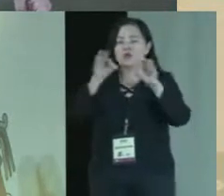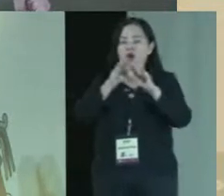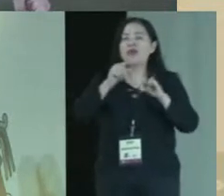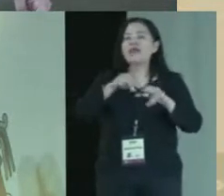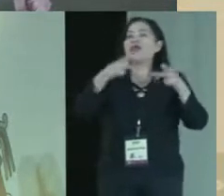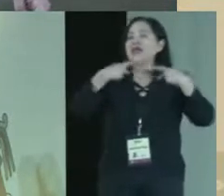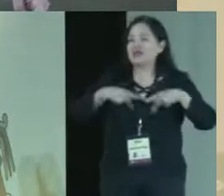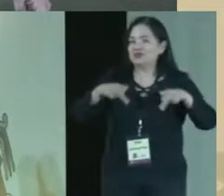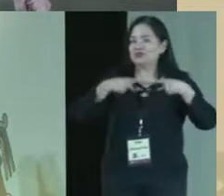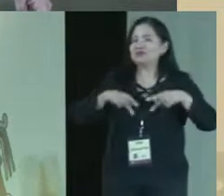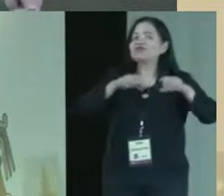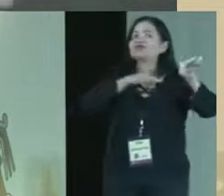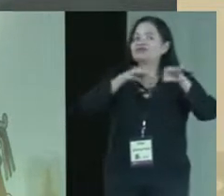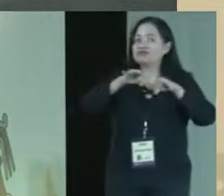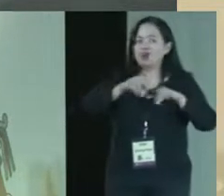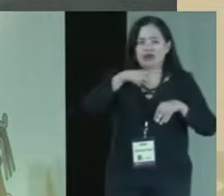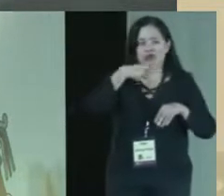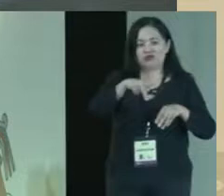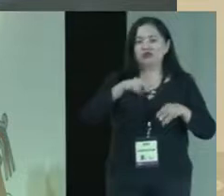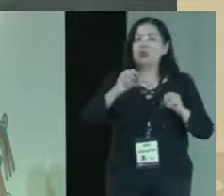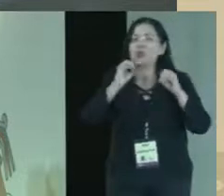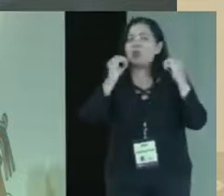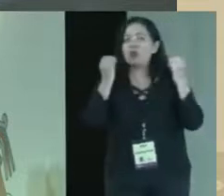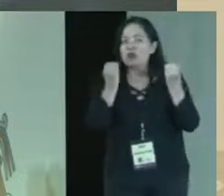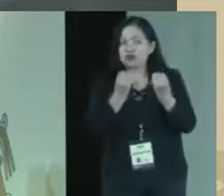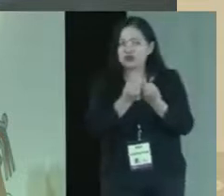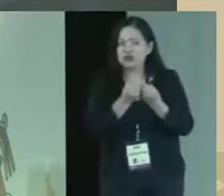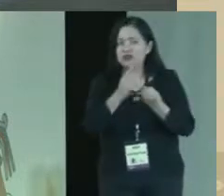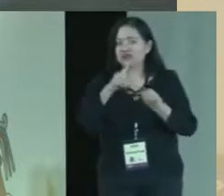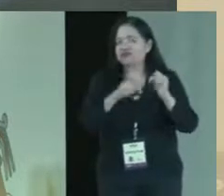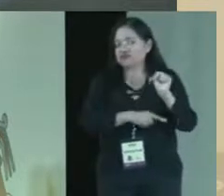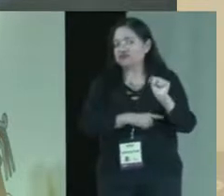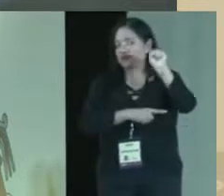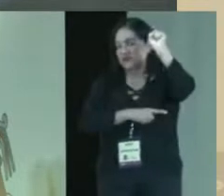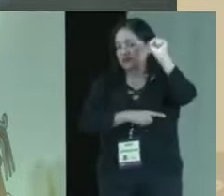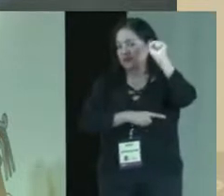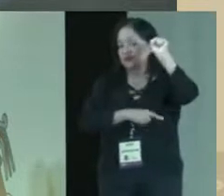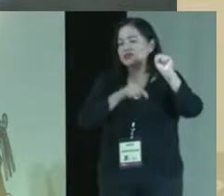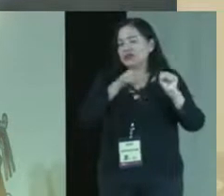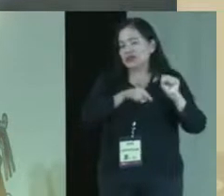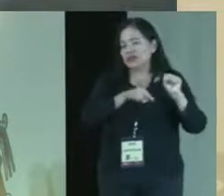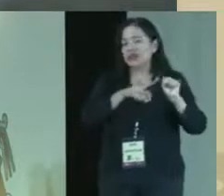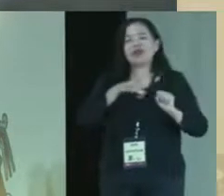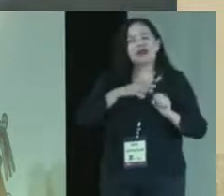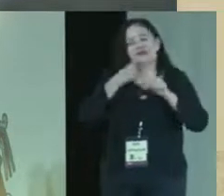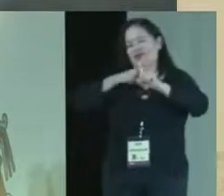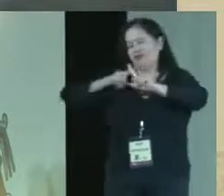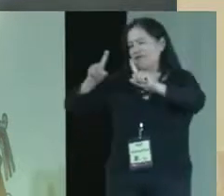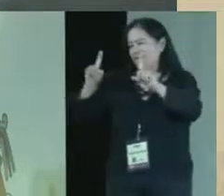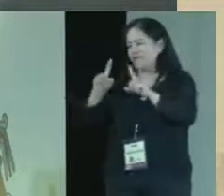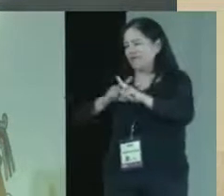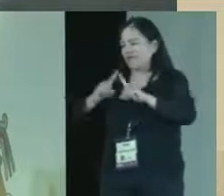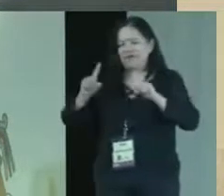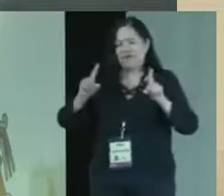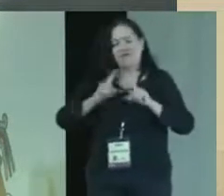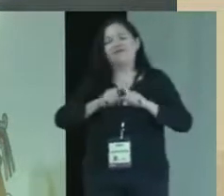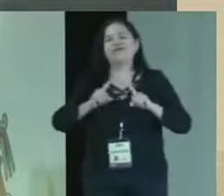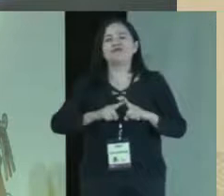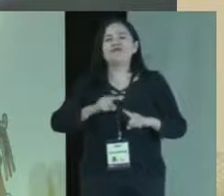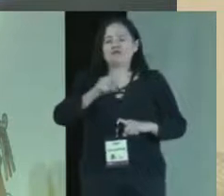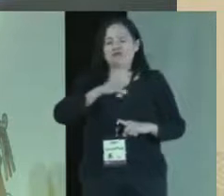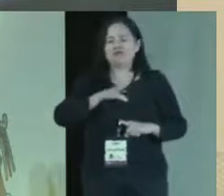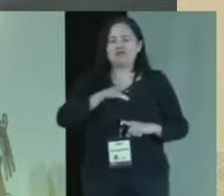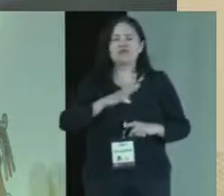obrera y de sus organizaciones, de las organizaciones sindicales. En distintos momentos, por supuesto, esto lo